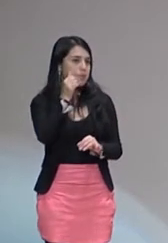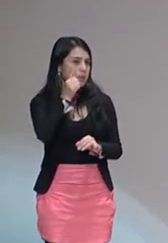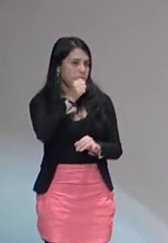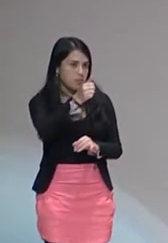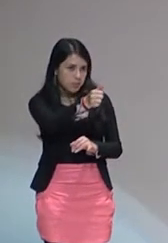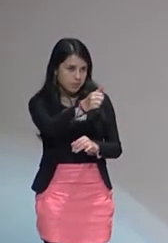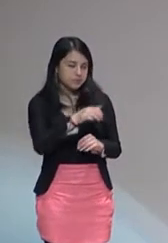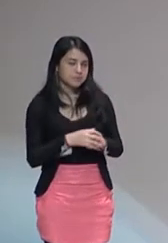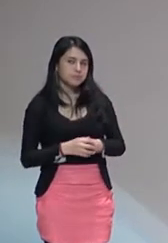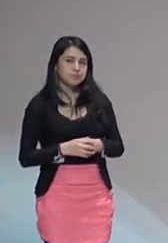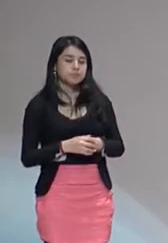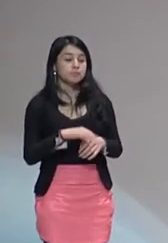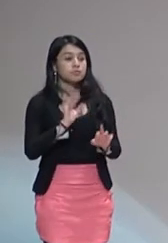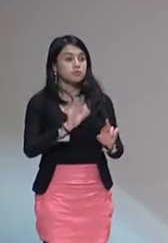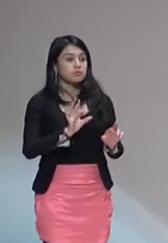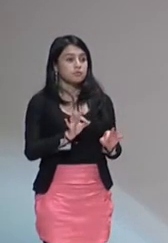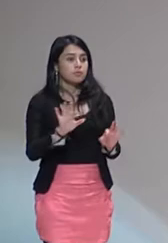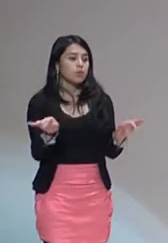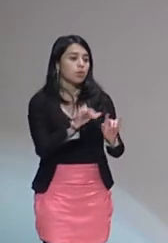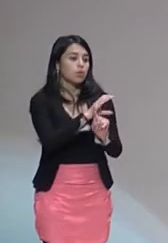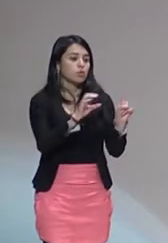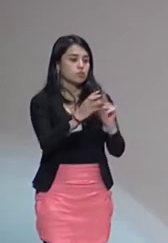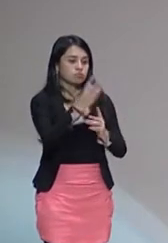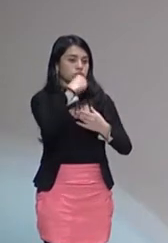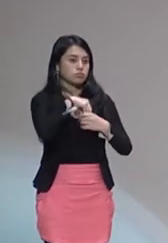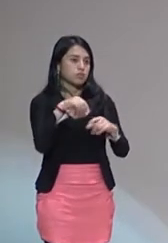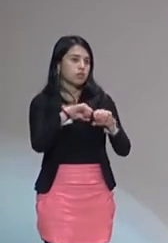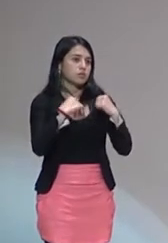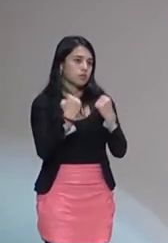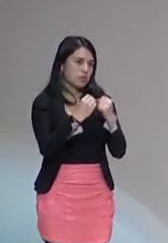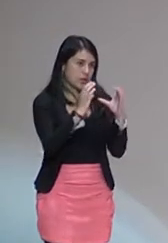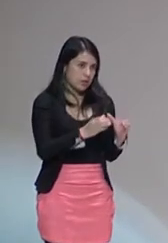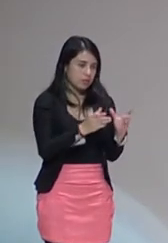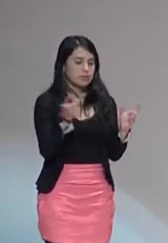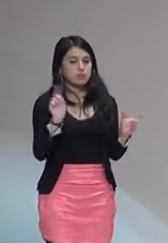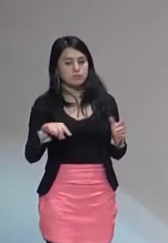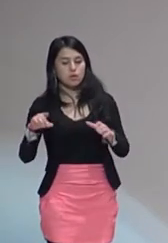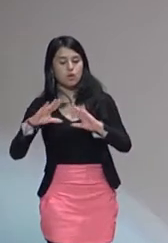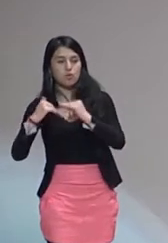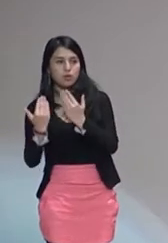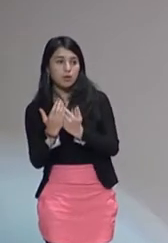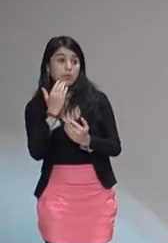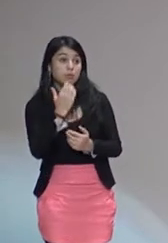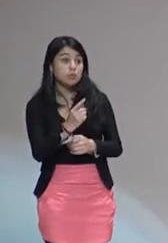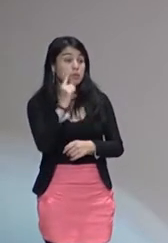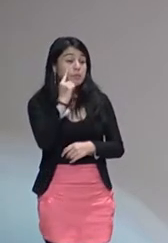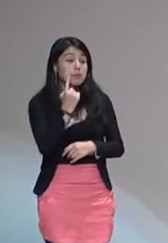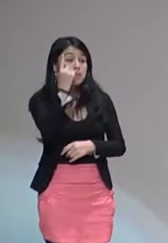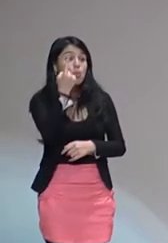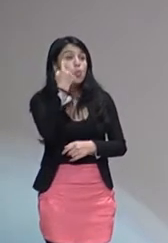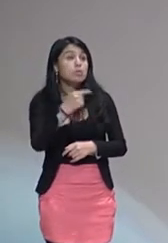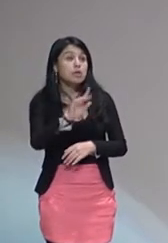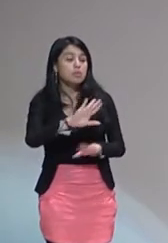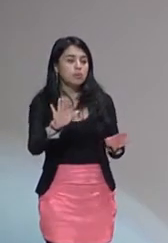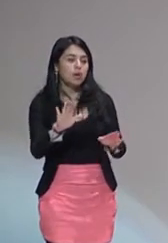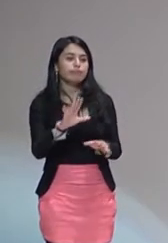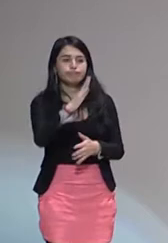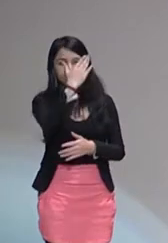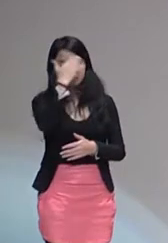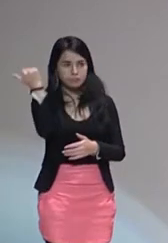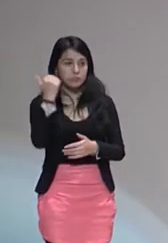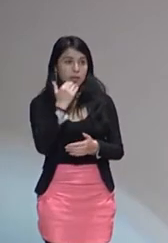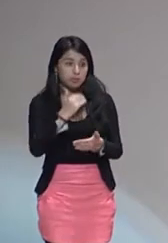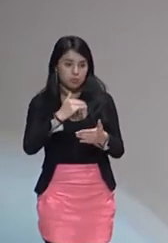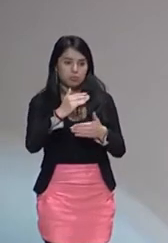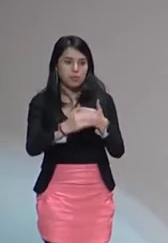ejercicios que se vuelven cultura en el salón de clase y en la escuela. Si se hace una sola vez se olvida, pero si en el proceso